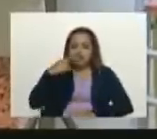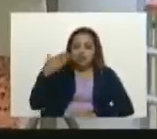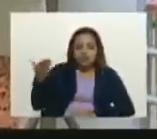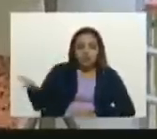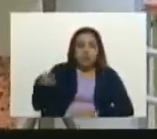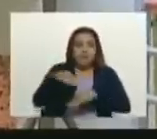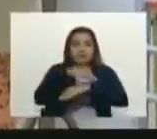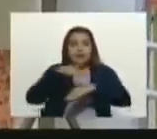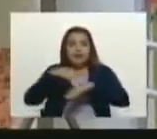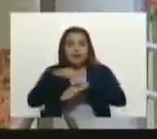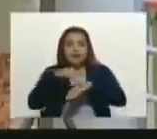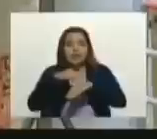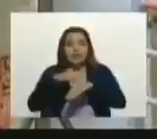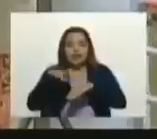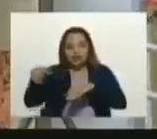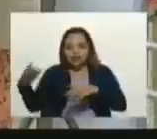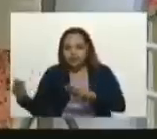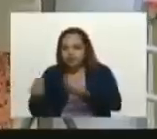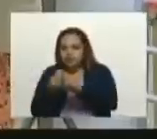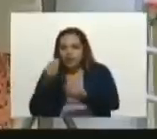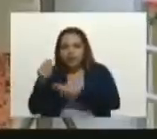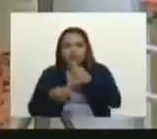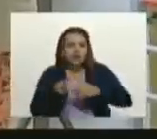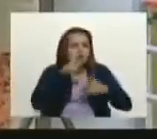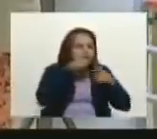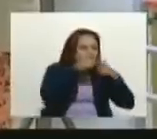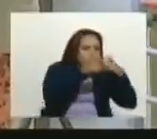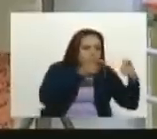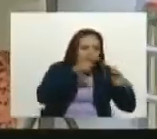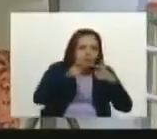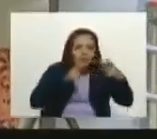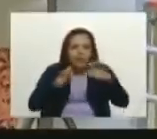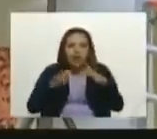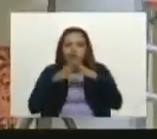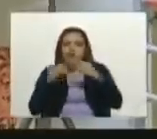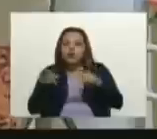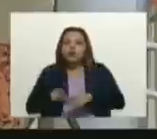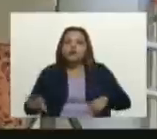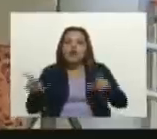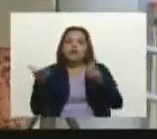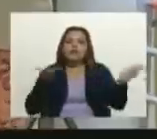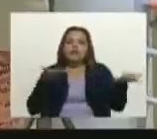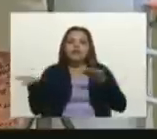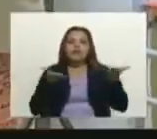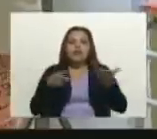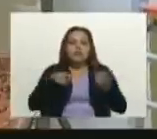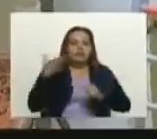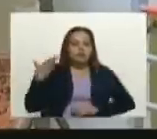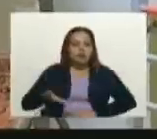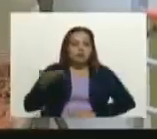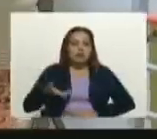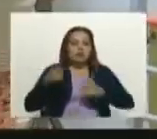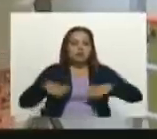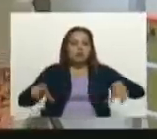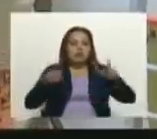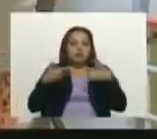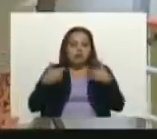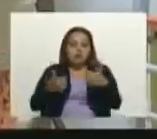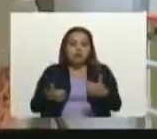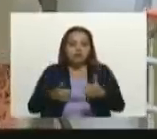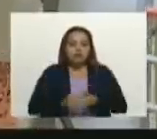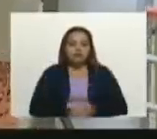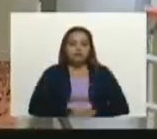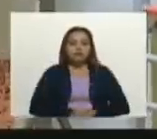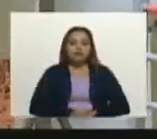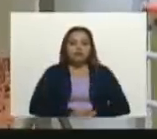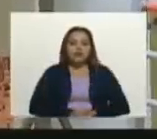ministra aquí nos acompañó, hizo un recorrido, vio todas las áreas de servicio de este importante centro asistencial, que, bueno, se